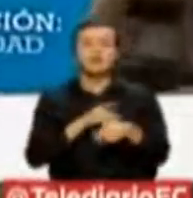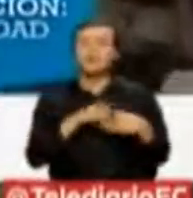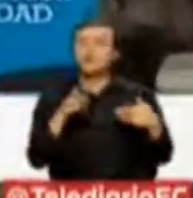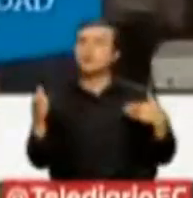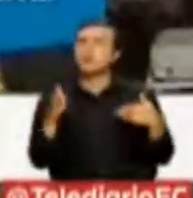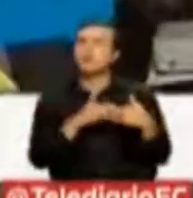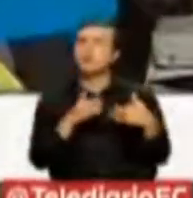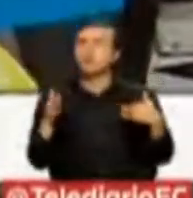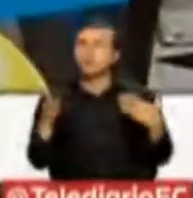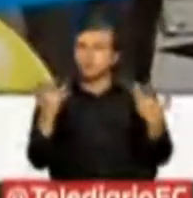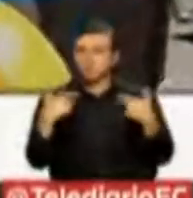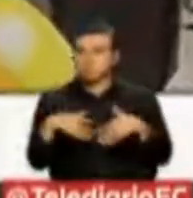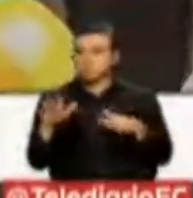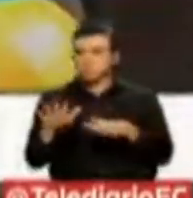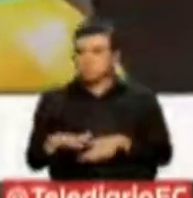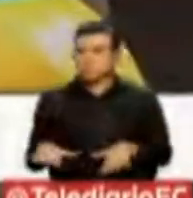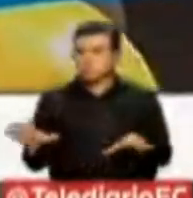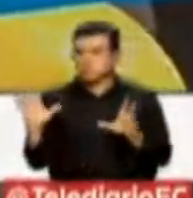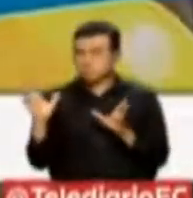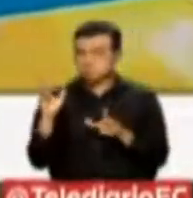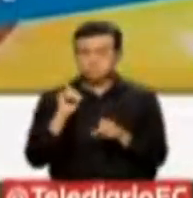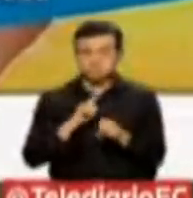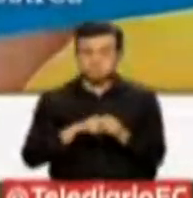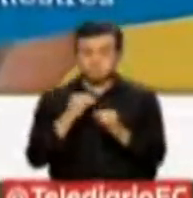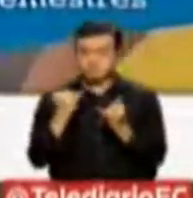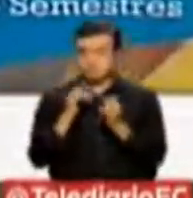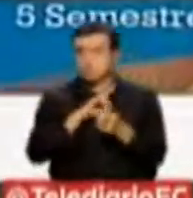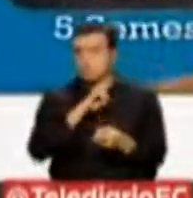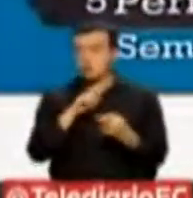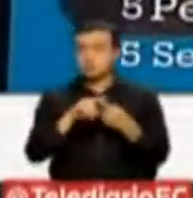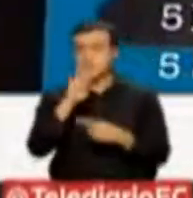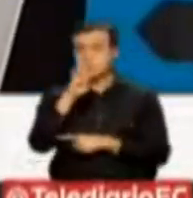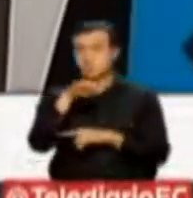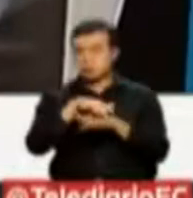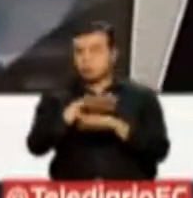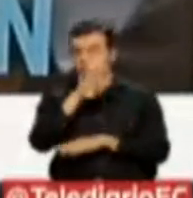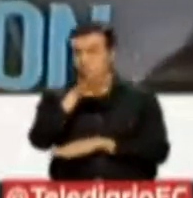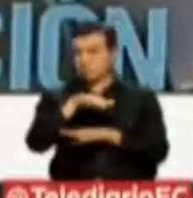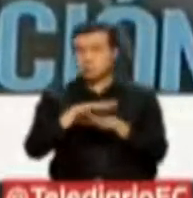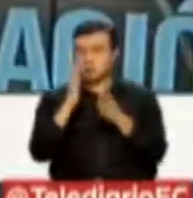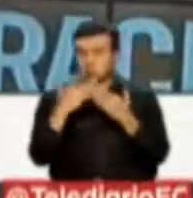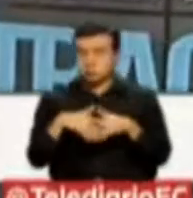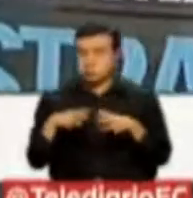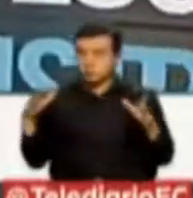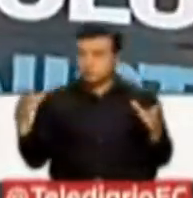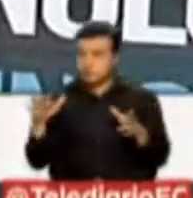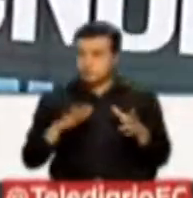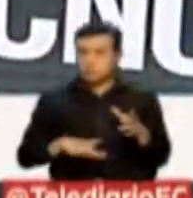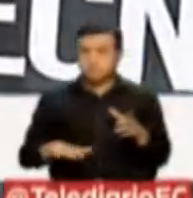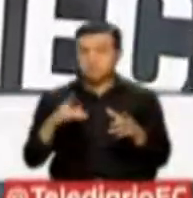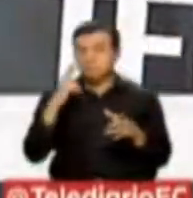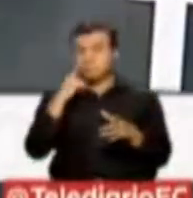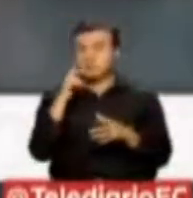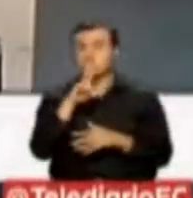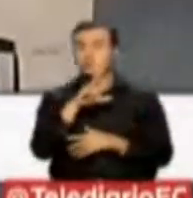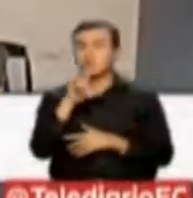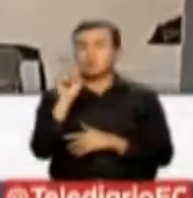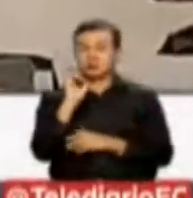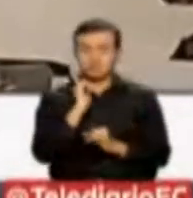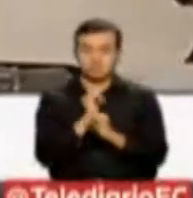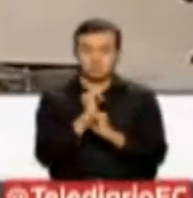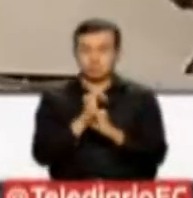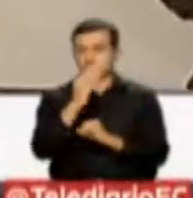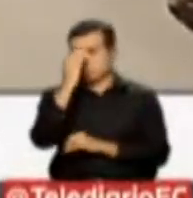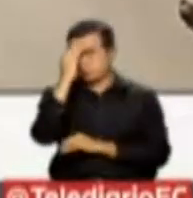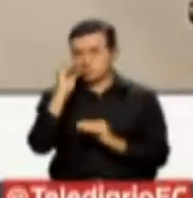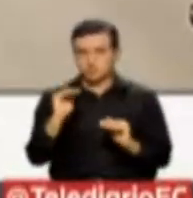venir? Estamos acá en esta feria a partir de este momento hasta las 4 de la tarde. Estaremos aquí en esta explanada con 30 instituciones de